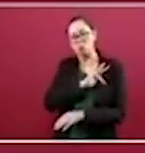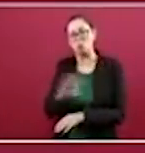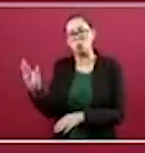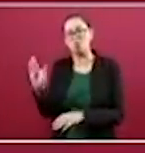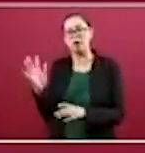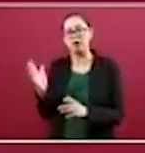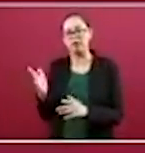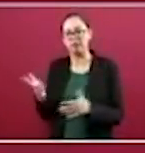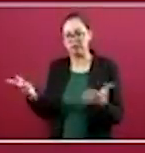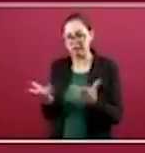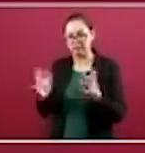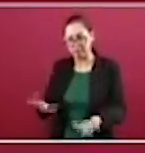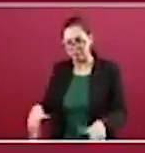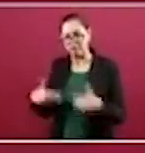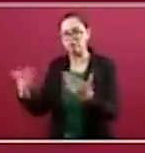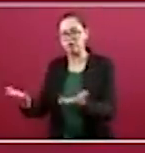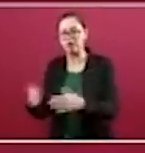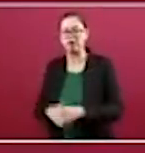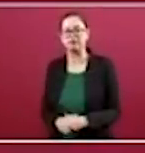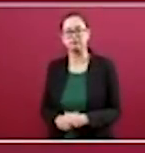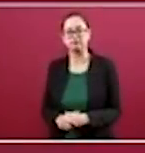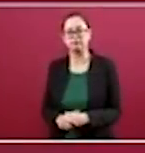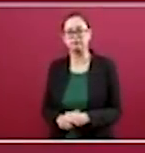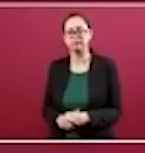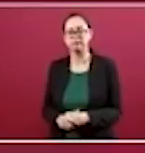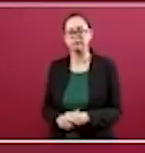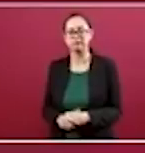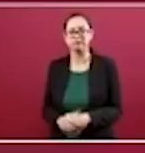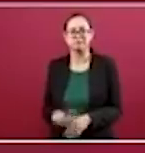lo que más le preocupa